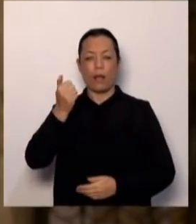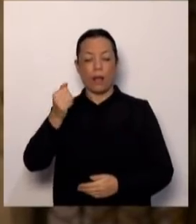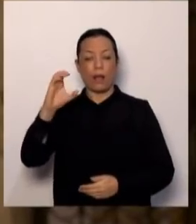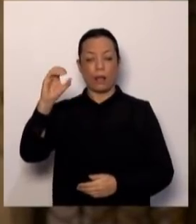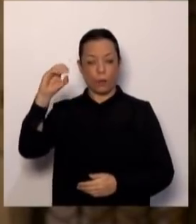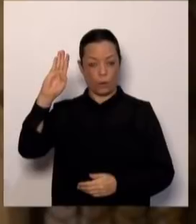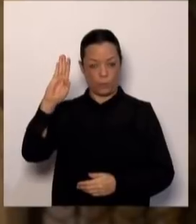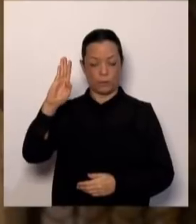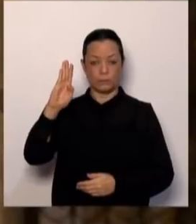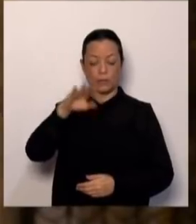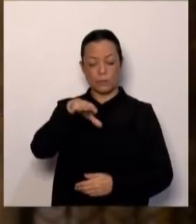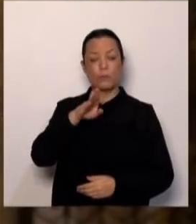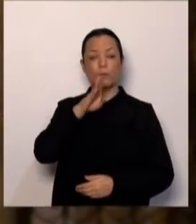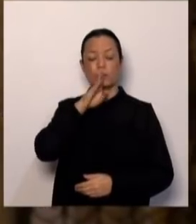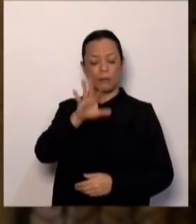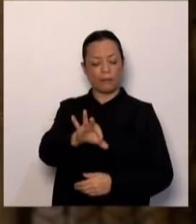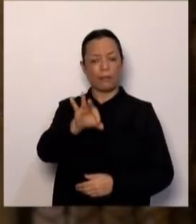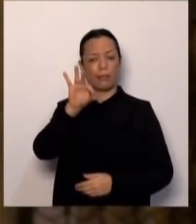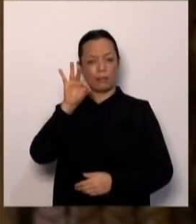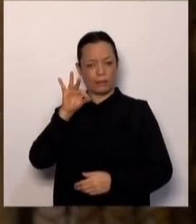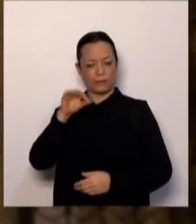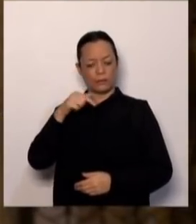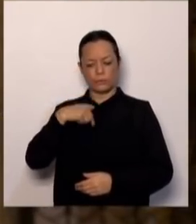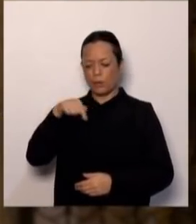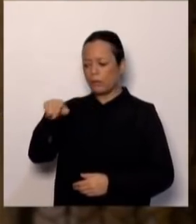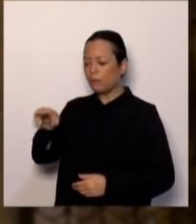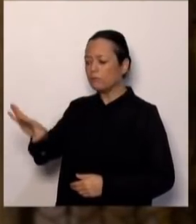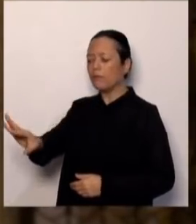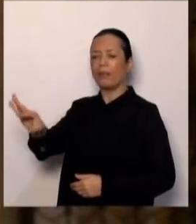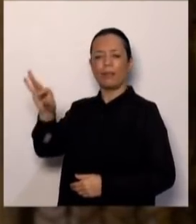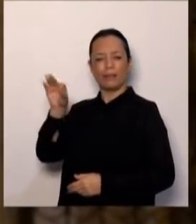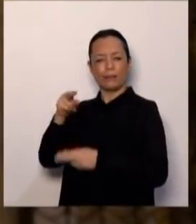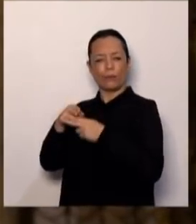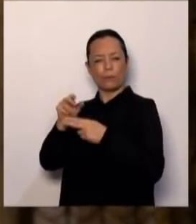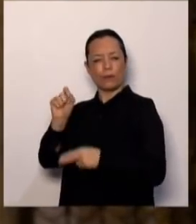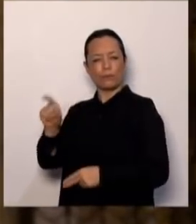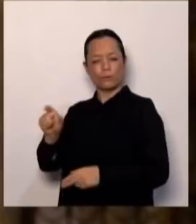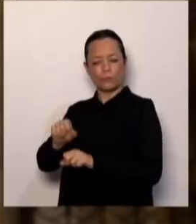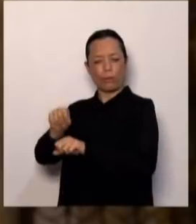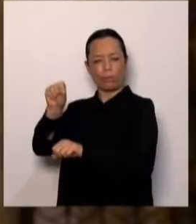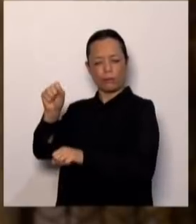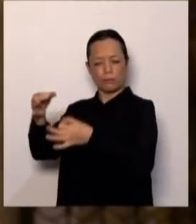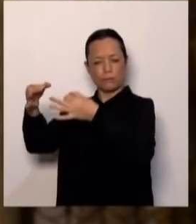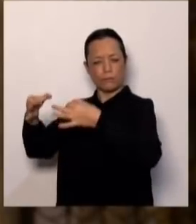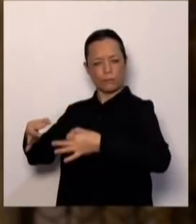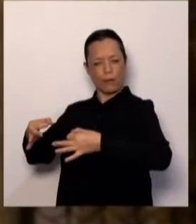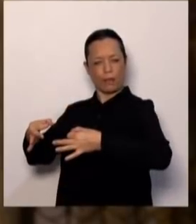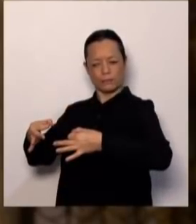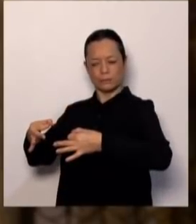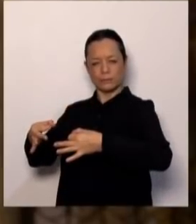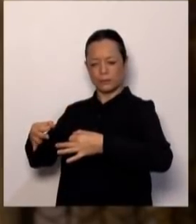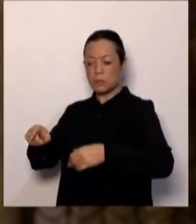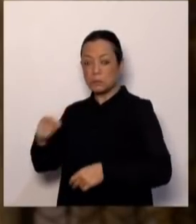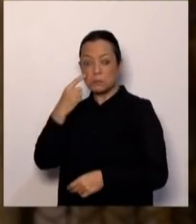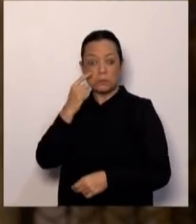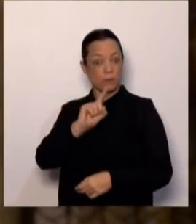a Israel, mi elegido, yo te llamé por tu nombre. Te di un título insigne, sin que tú me